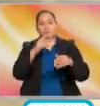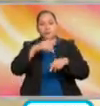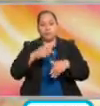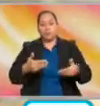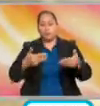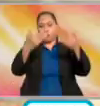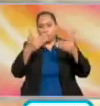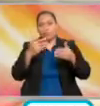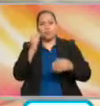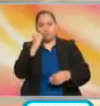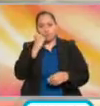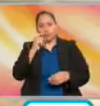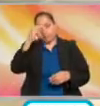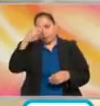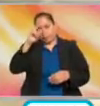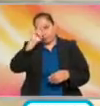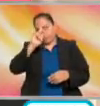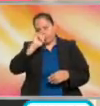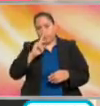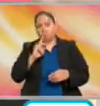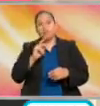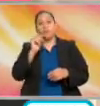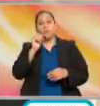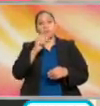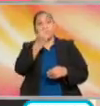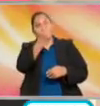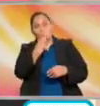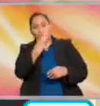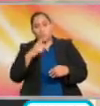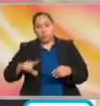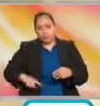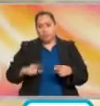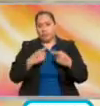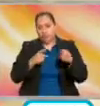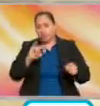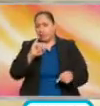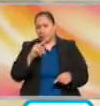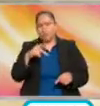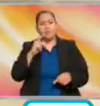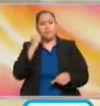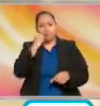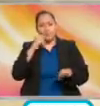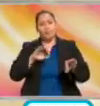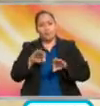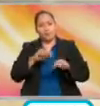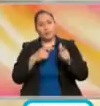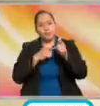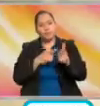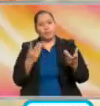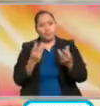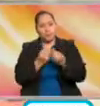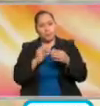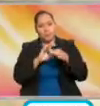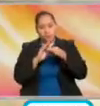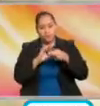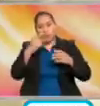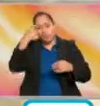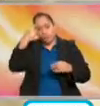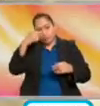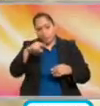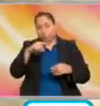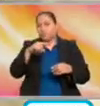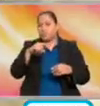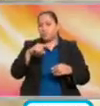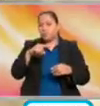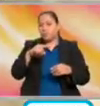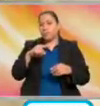reconoció precisamente ayer que ese es un tema en el que hay una diferencia entre ambos gobiernos, pero que esto no impide trabajar en conjunto para ver toda